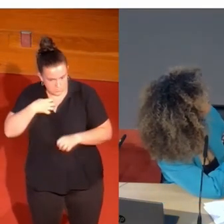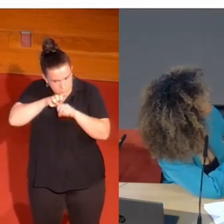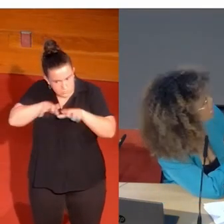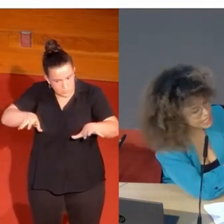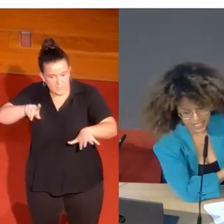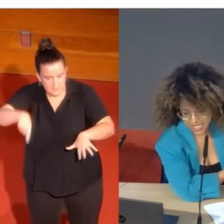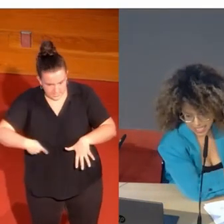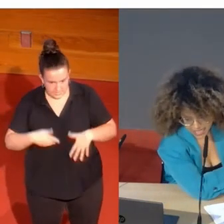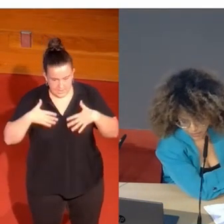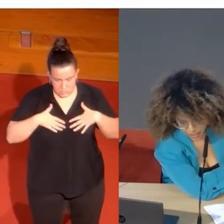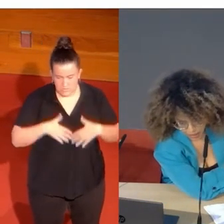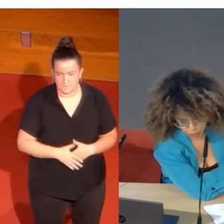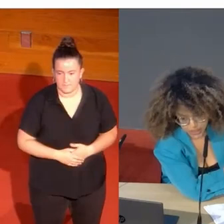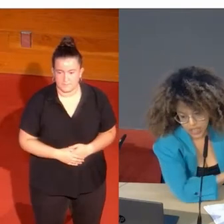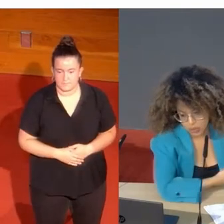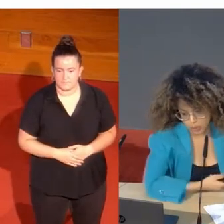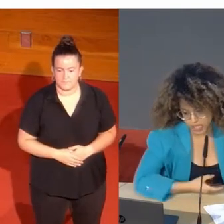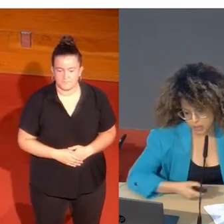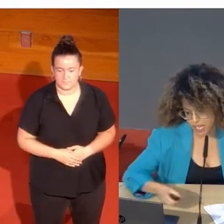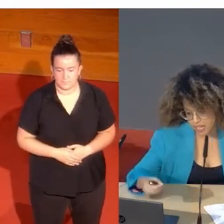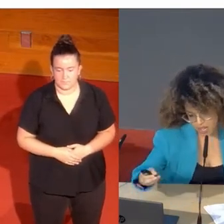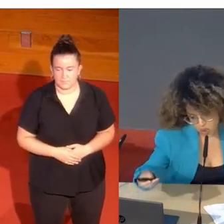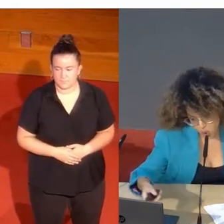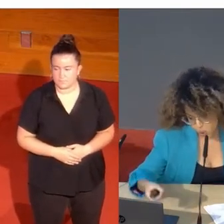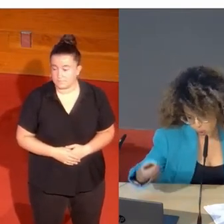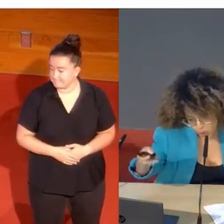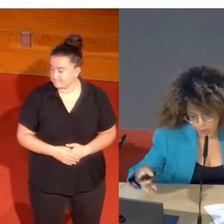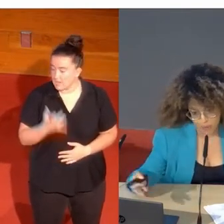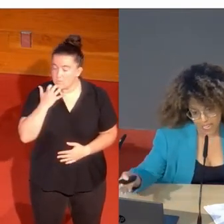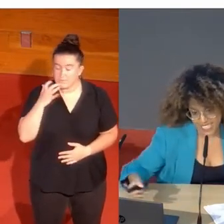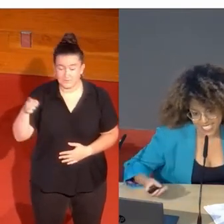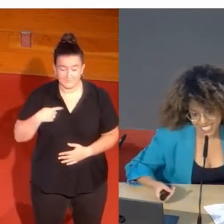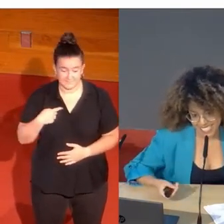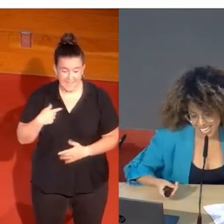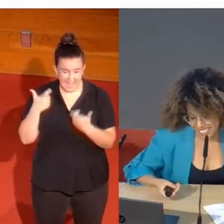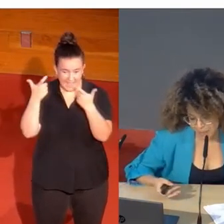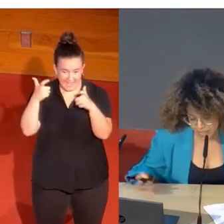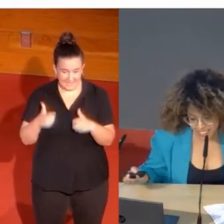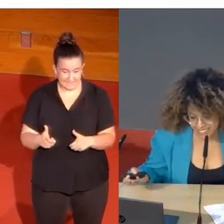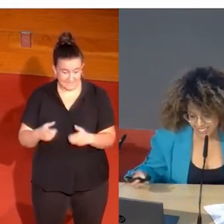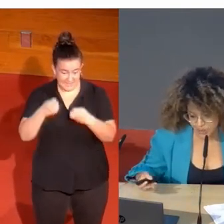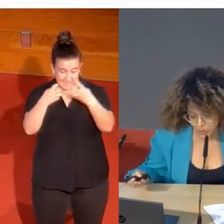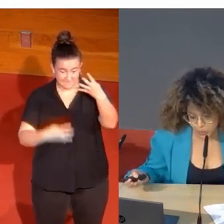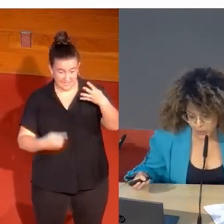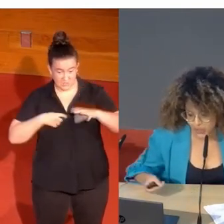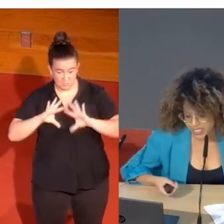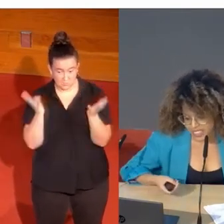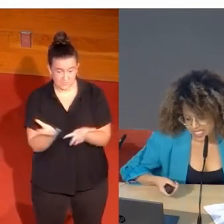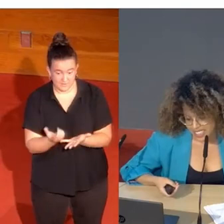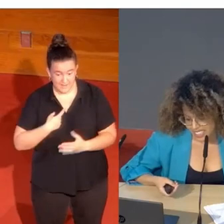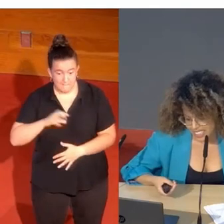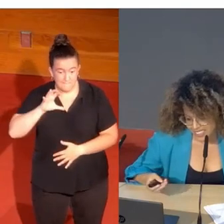Europa aquí tenéis la clasificación mundial como podéis ver solo ocho países están en verde de todo el